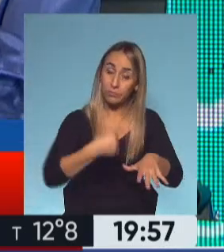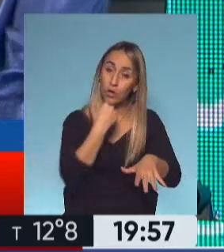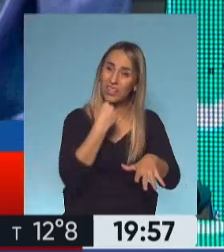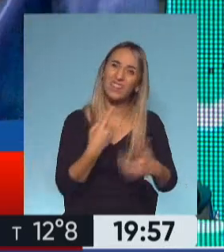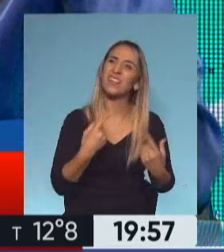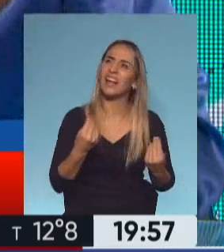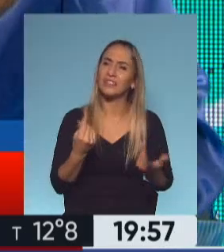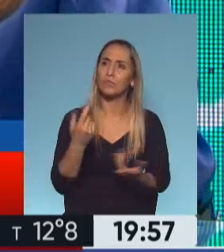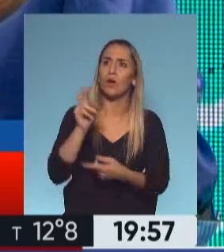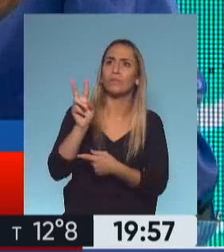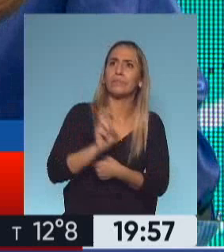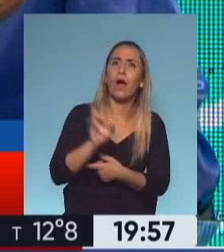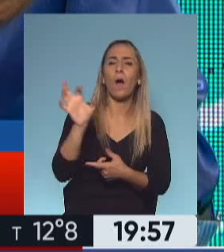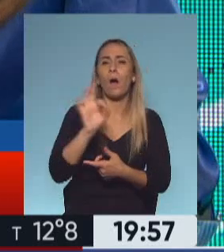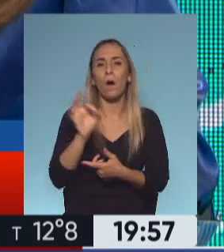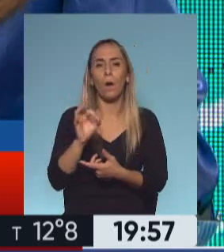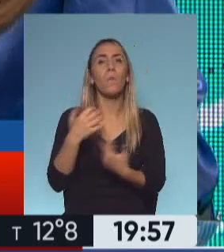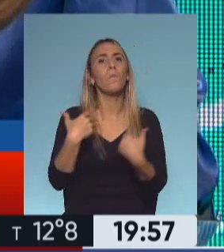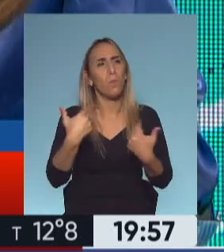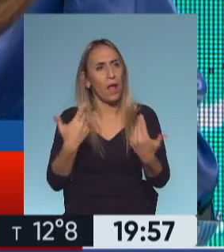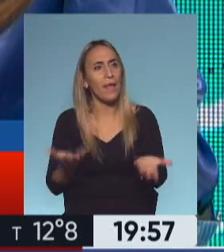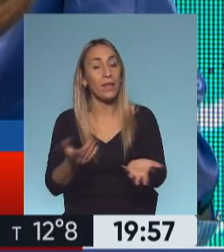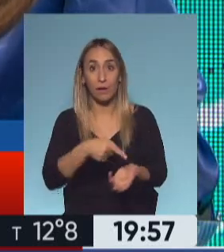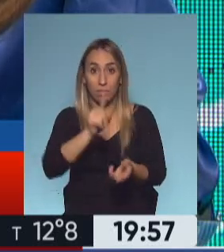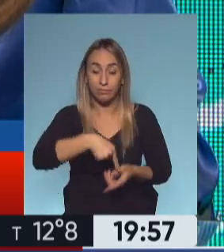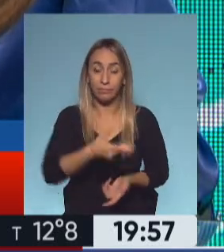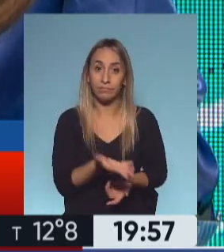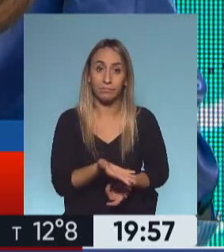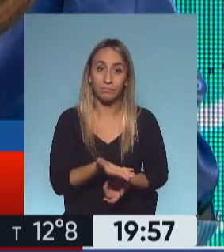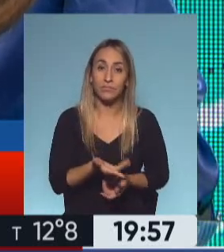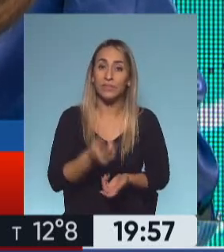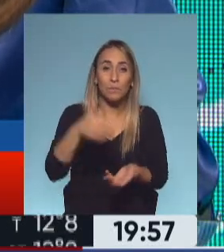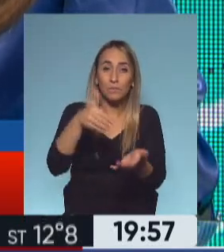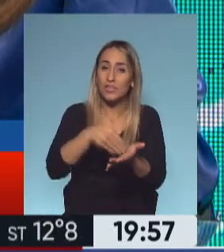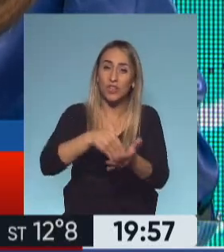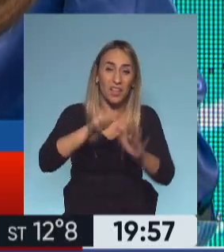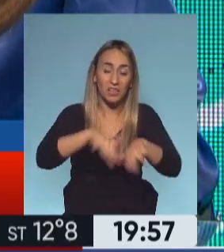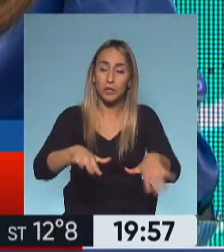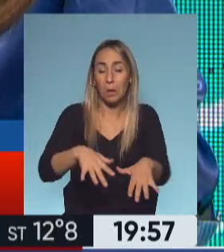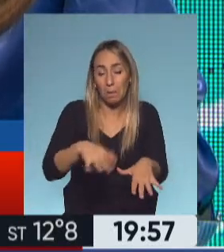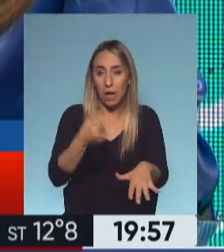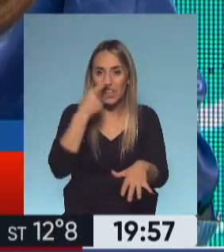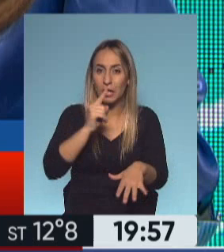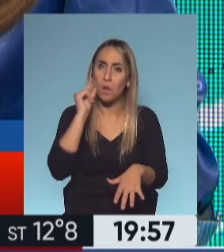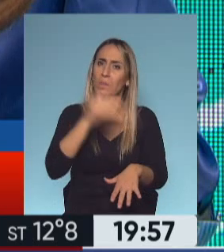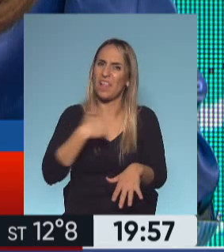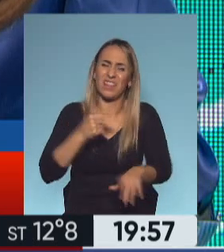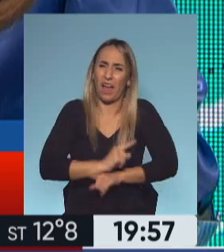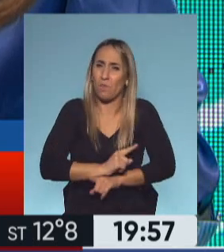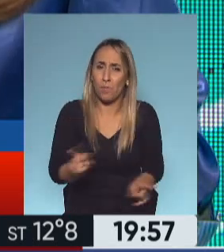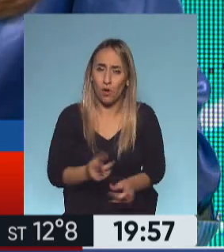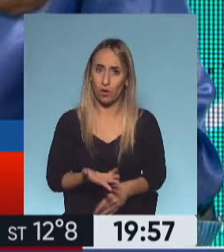posibilidades. Nos desviamos en discusiones que a millones de chicos no les interesa y a los padres o chicos no, ni les